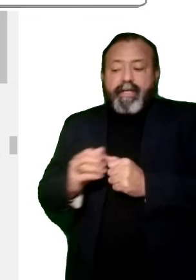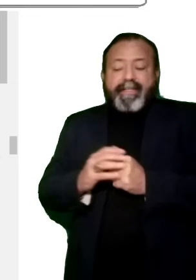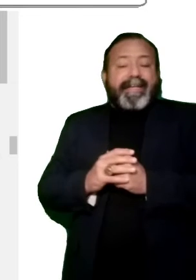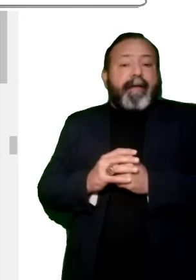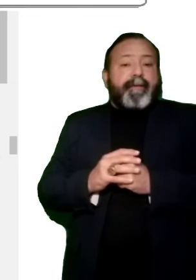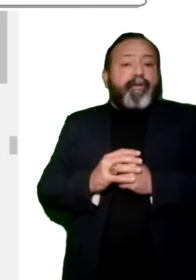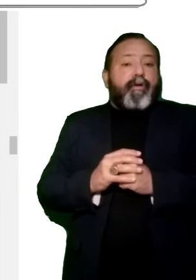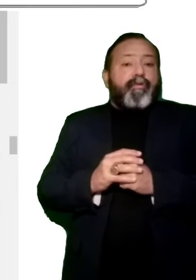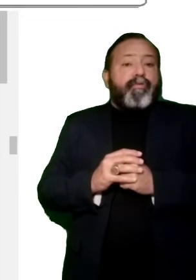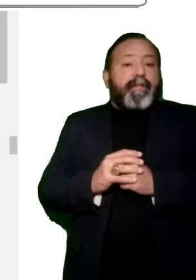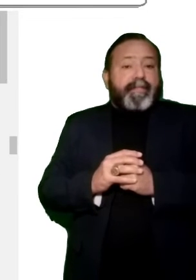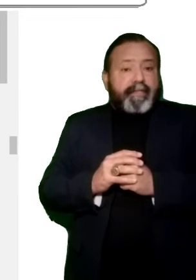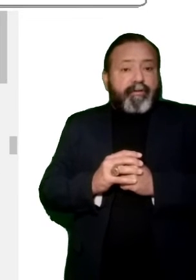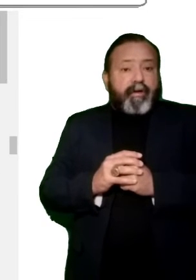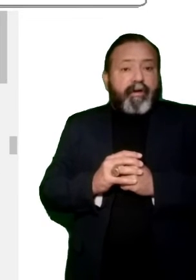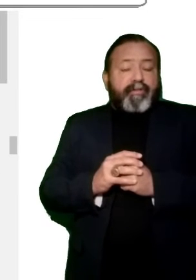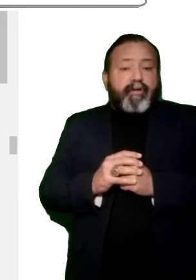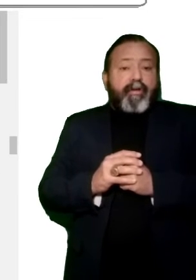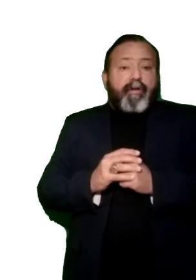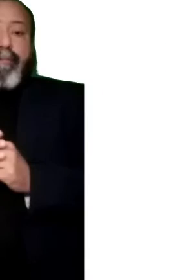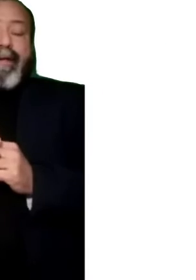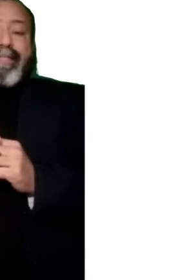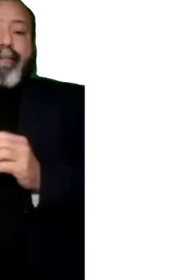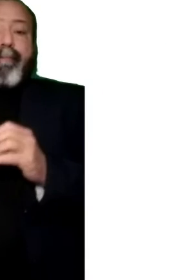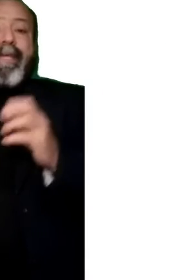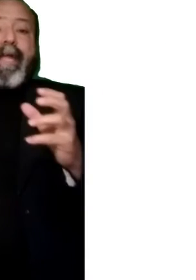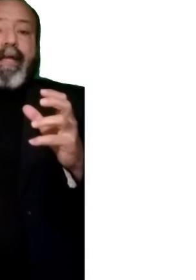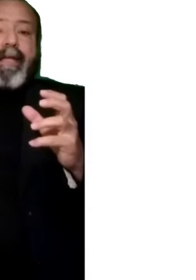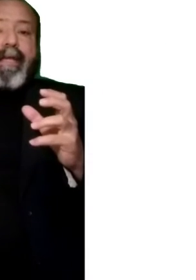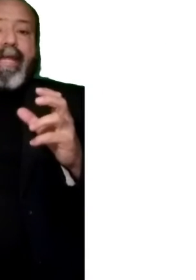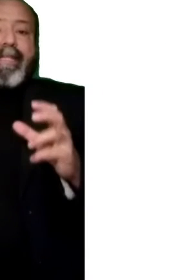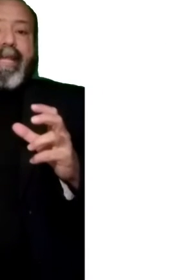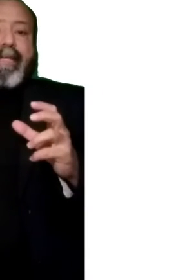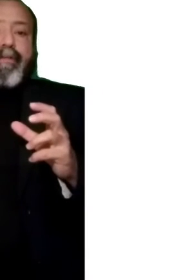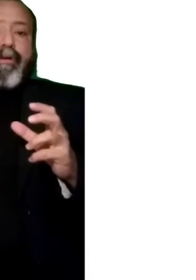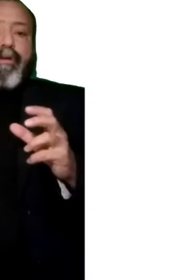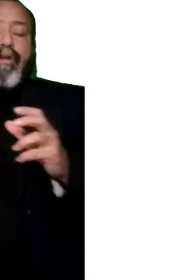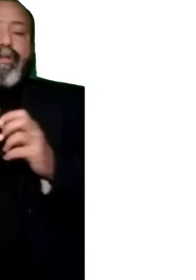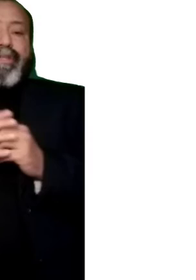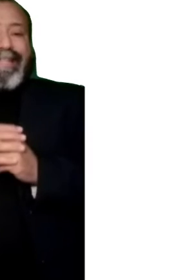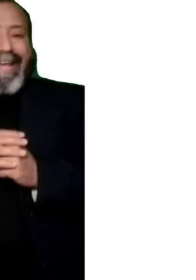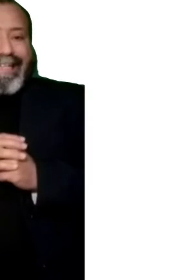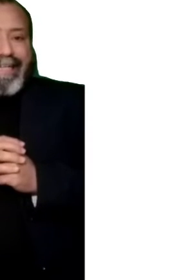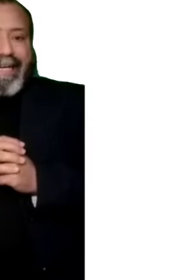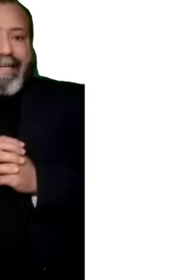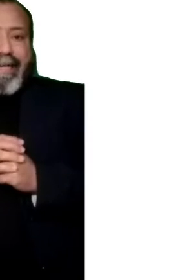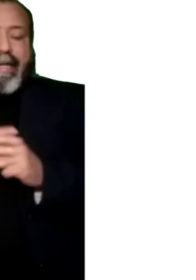de artículos del capítulo 1 del título 8, pues miran el